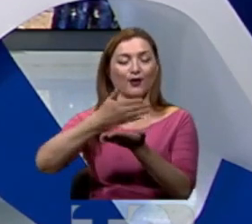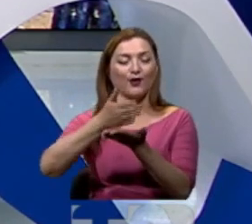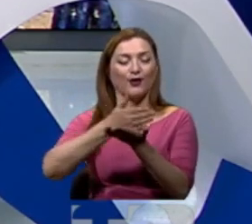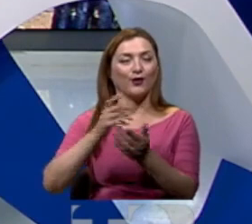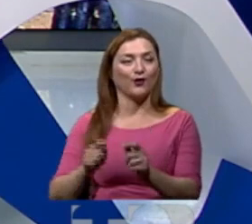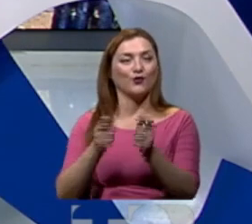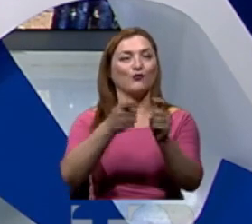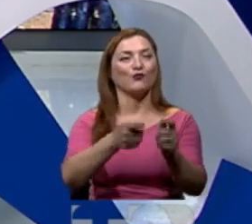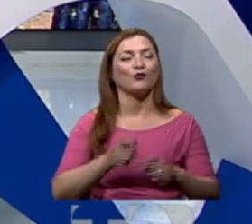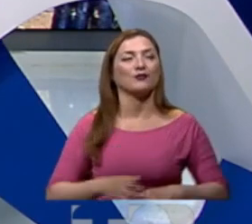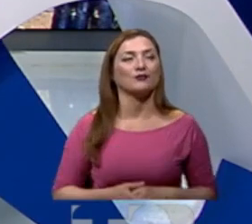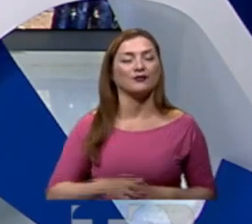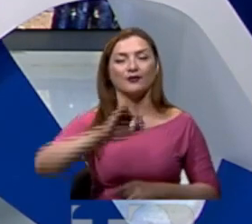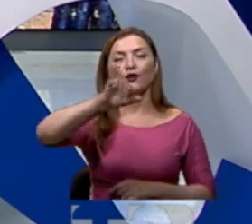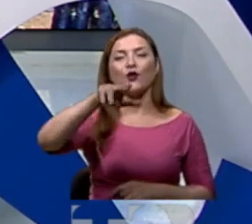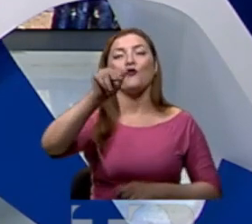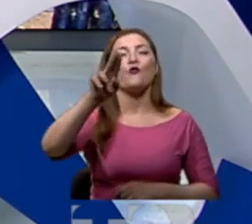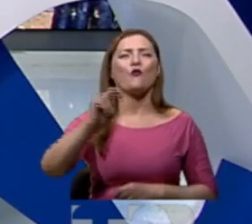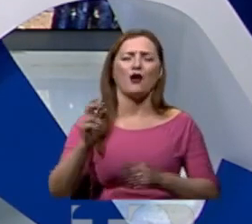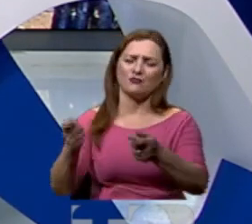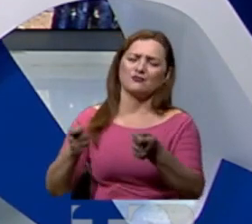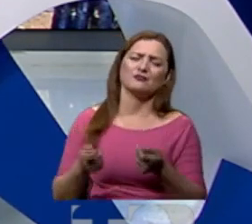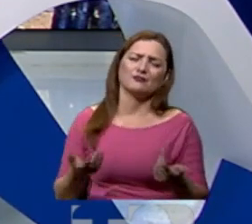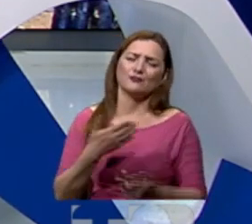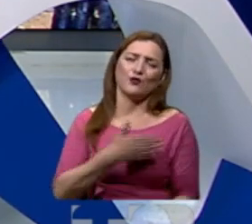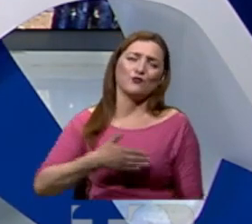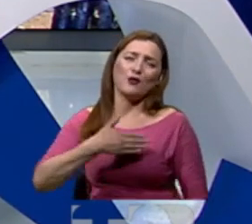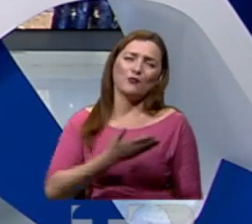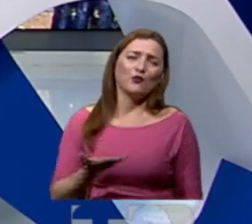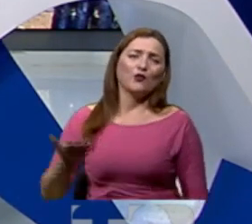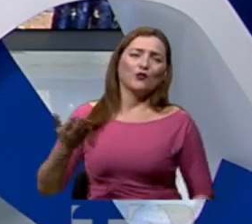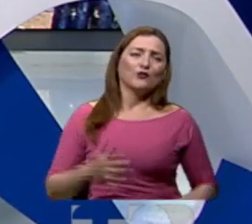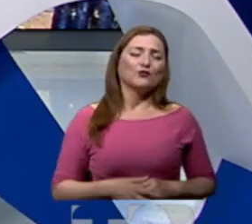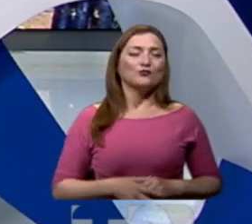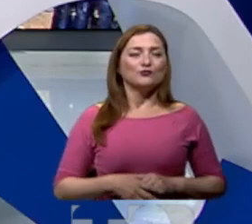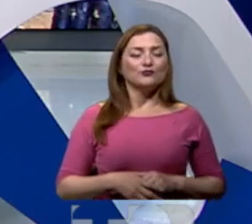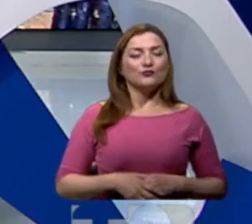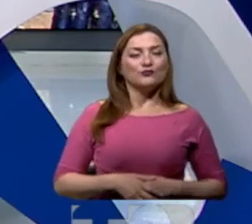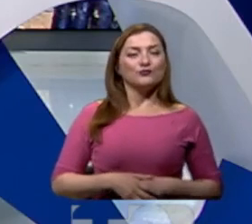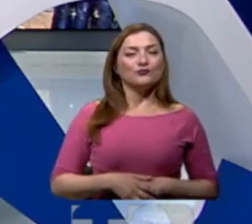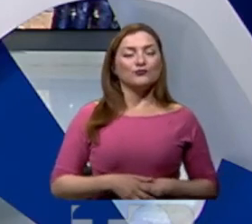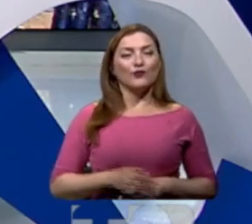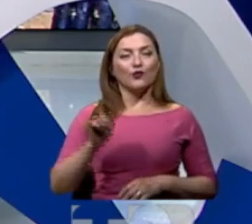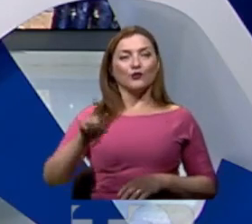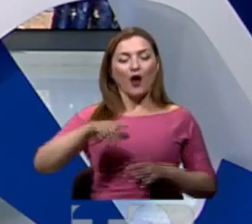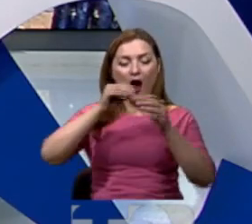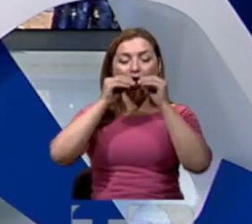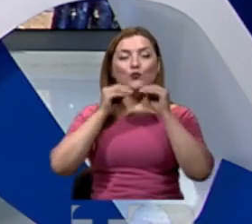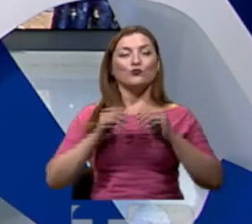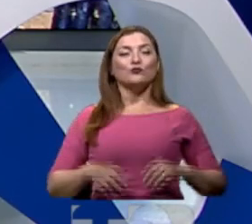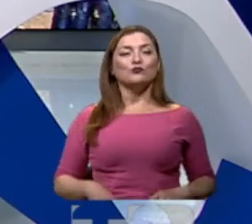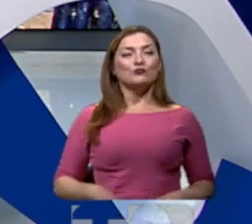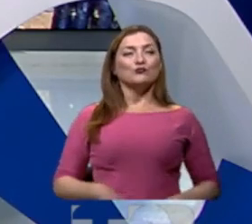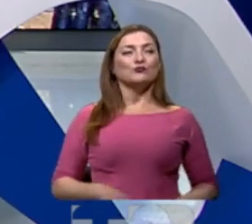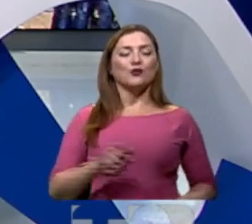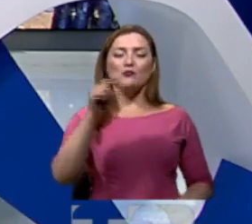Bueno, Juan Miguel, por favor, trae algo porque Albertita, pero incendia el estudio. Albertita, pero me dice, tú también probaste. Eso probé yo,